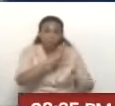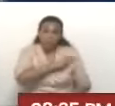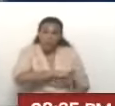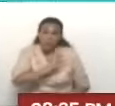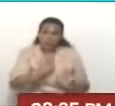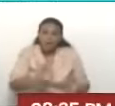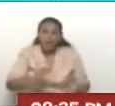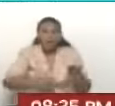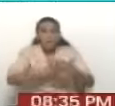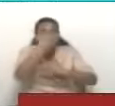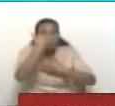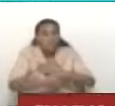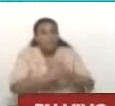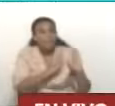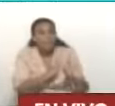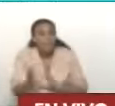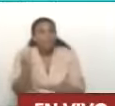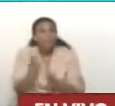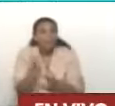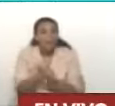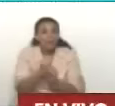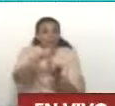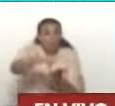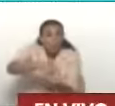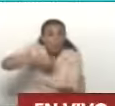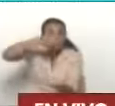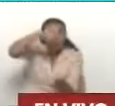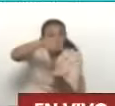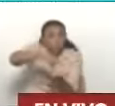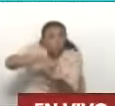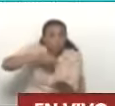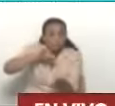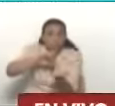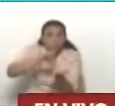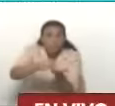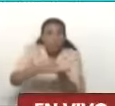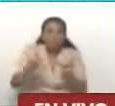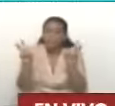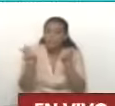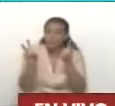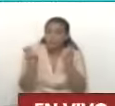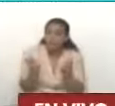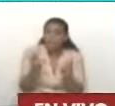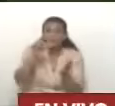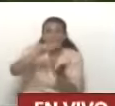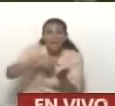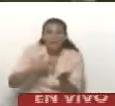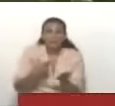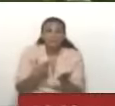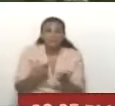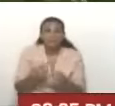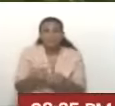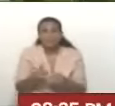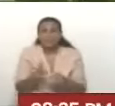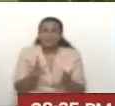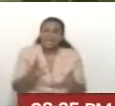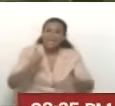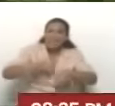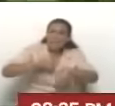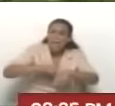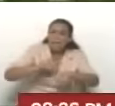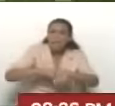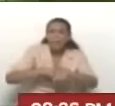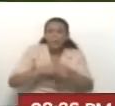desarrollando un proyecto, un plan de los rubros de guerra para el tema de la siembra de norte-verano. ¿Y qué apoyo